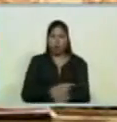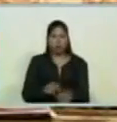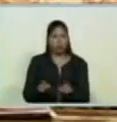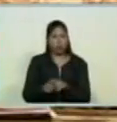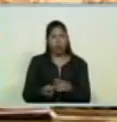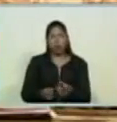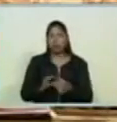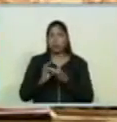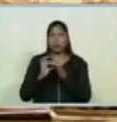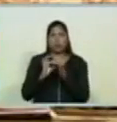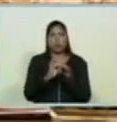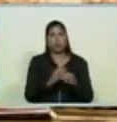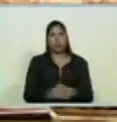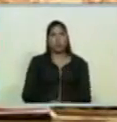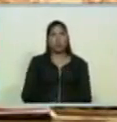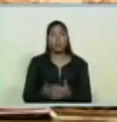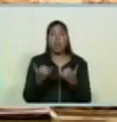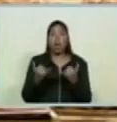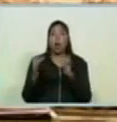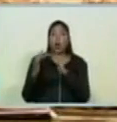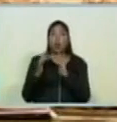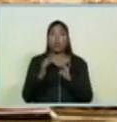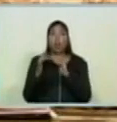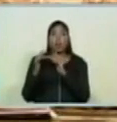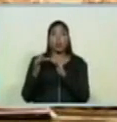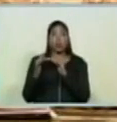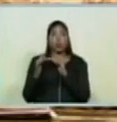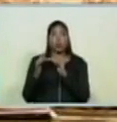espíritu. ¿Tenemos el pase de Macarao todavía?